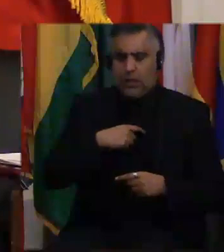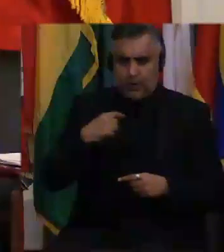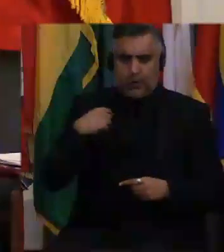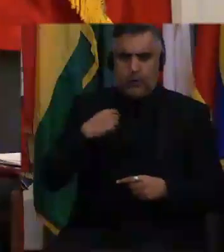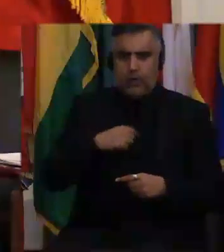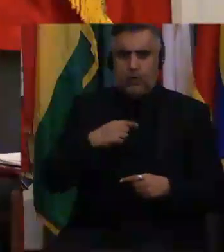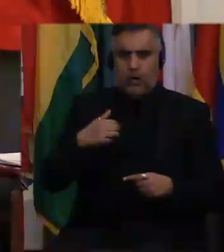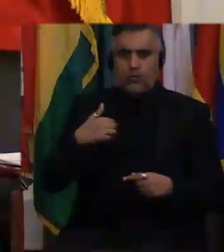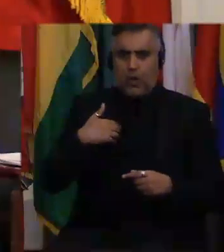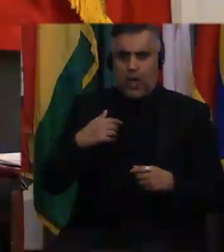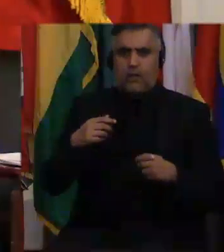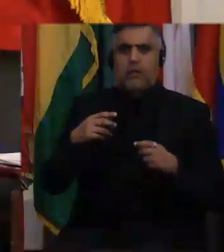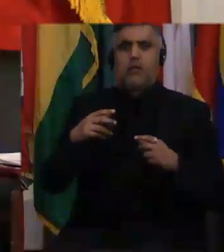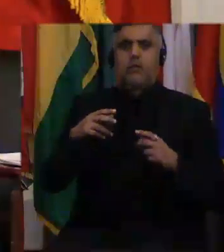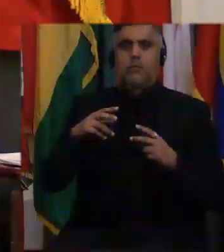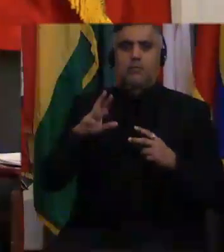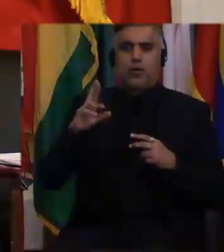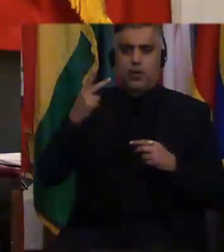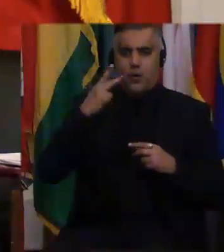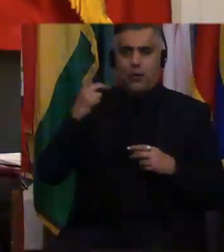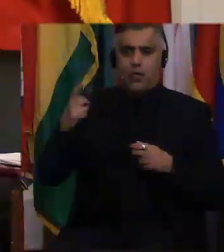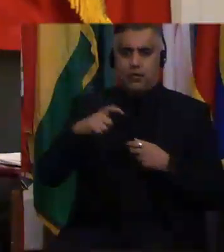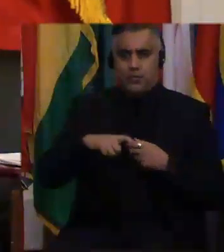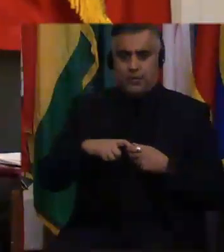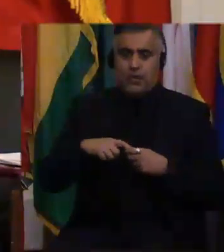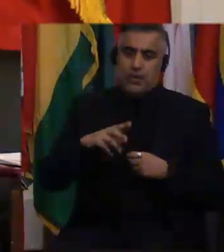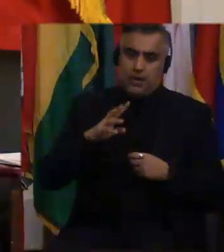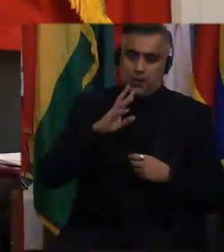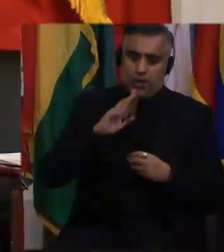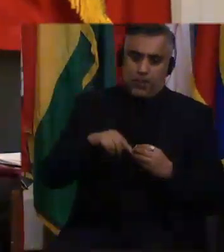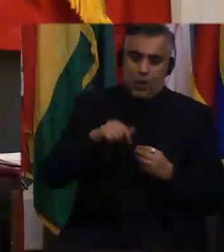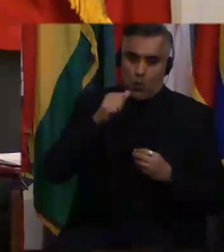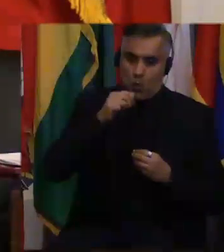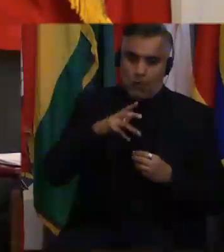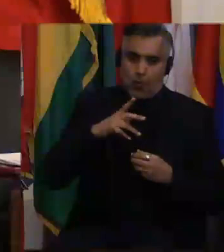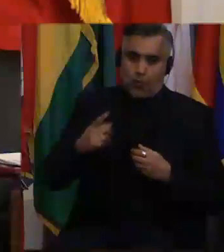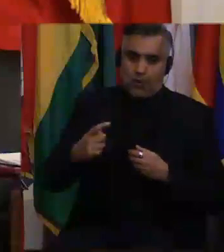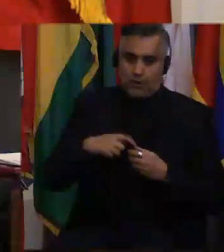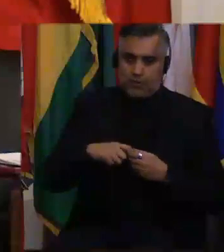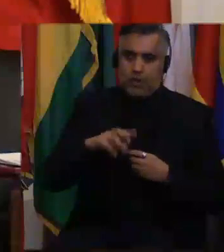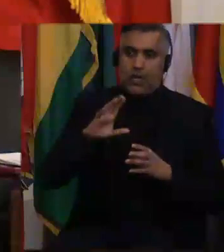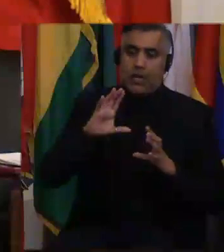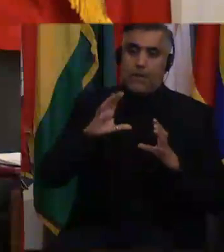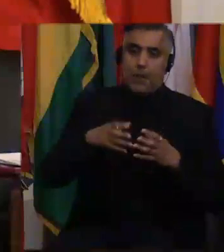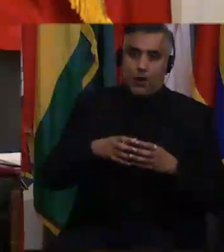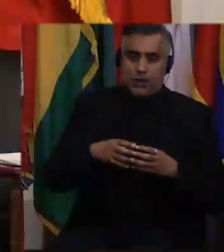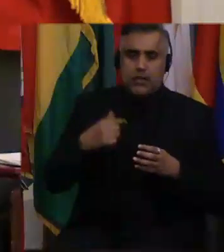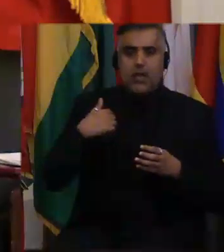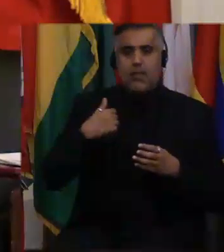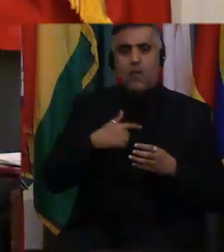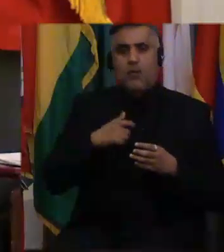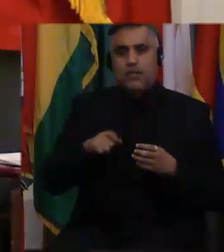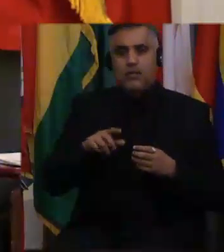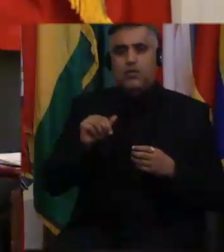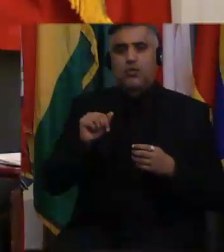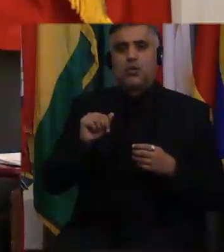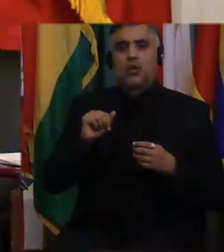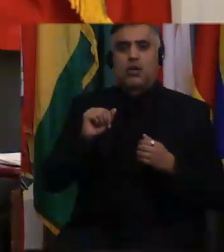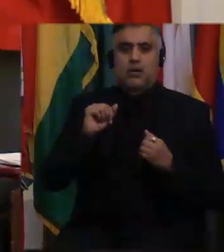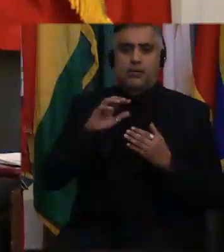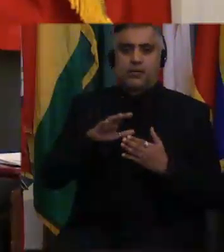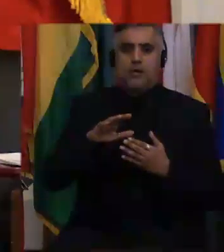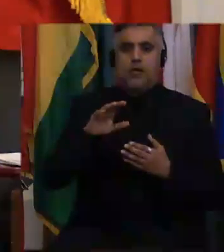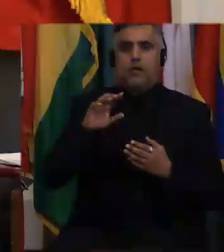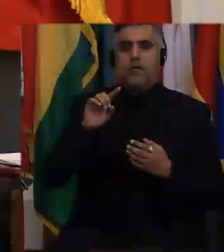participación política, y ahora sí estoy hablando de mujeres que participan en partidos, tenemos que atacar la violencia que se ejerce contra esas